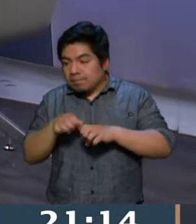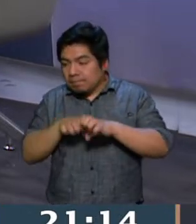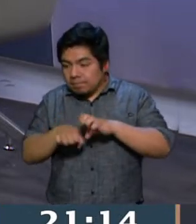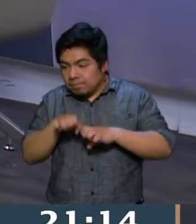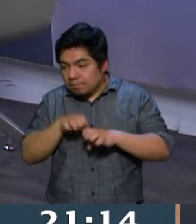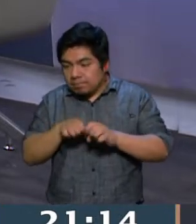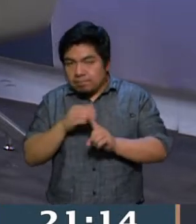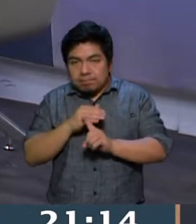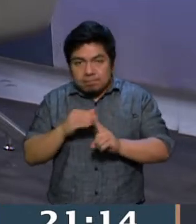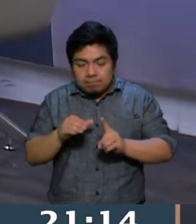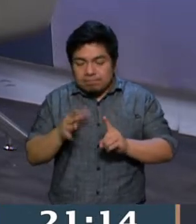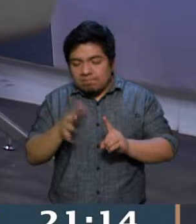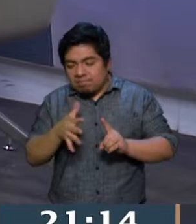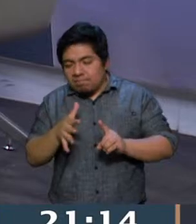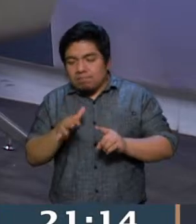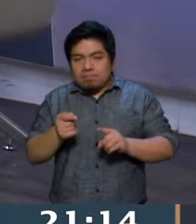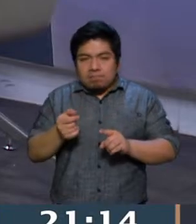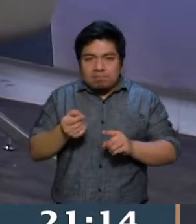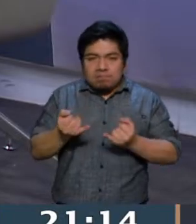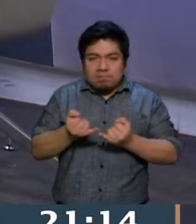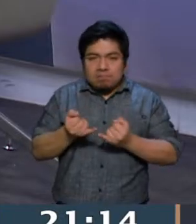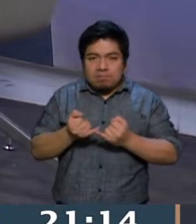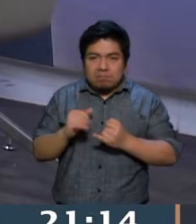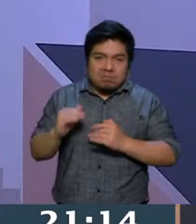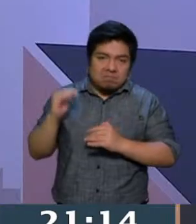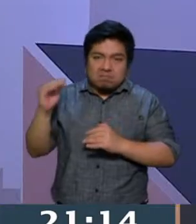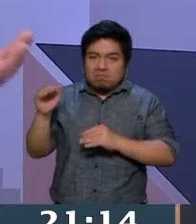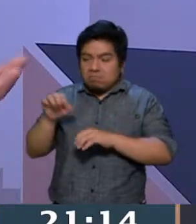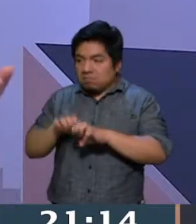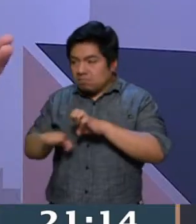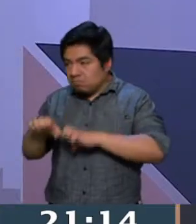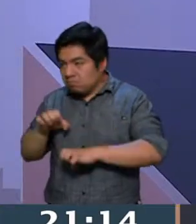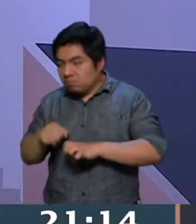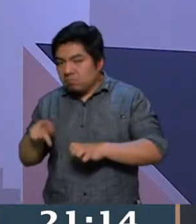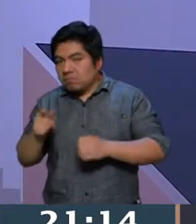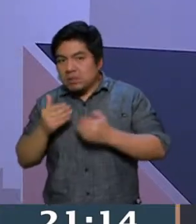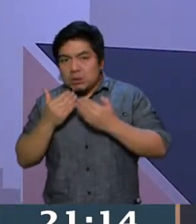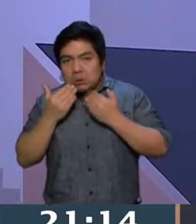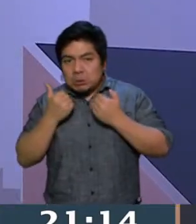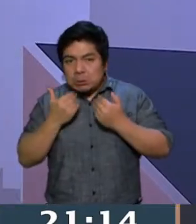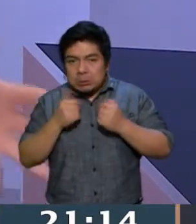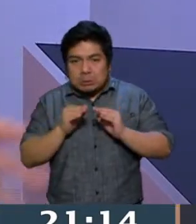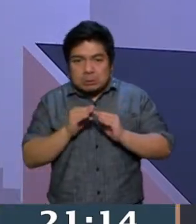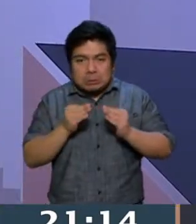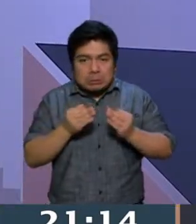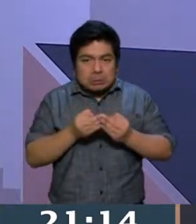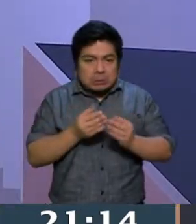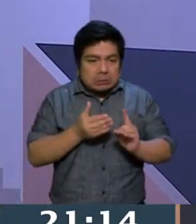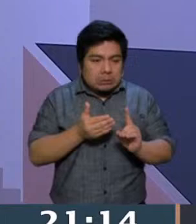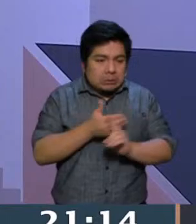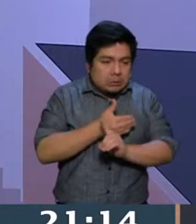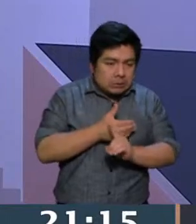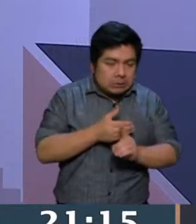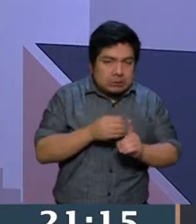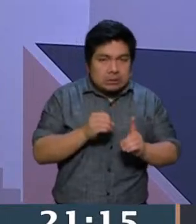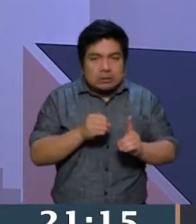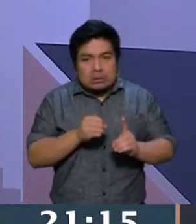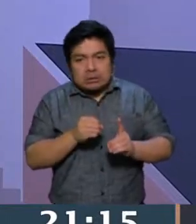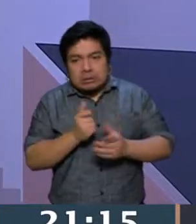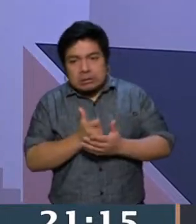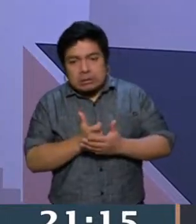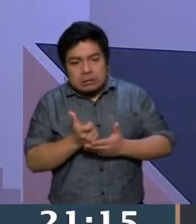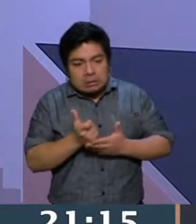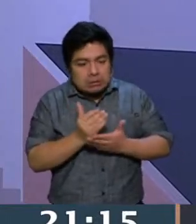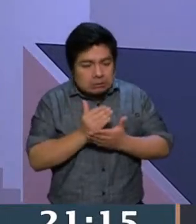que tienen tasas muy parecidas, y no es que iguales a las grandes empresas, y no tienen todos estos medios para escaparse, ¿no? O pagar en realidad